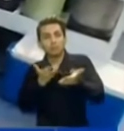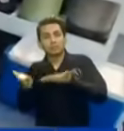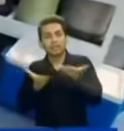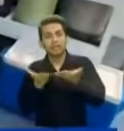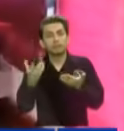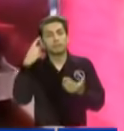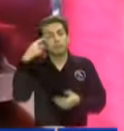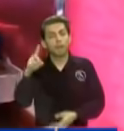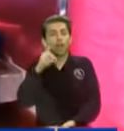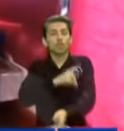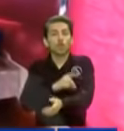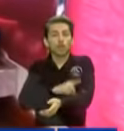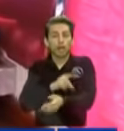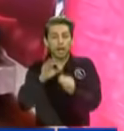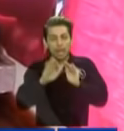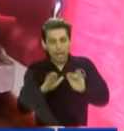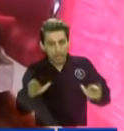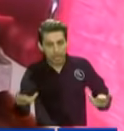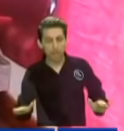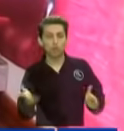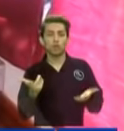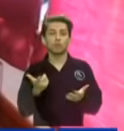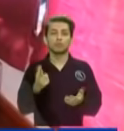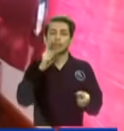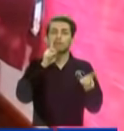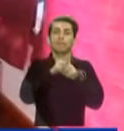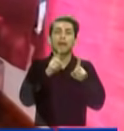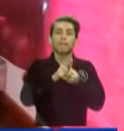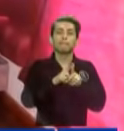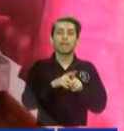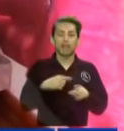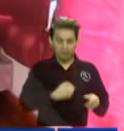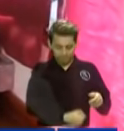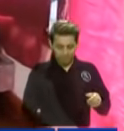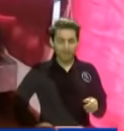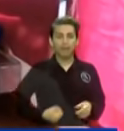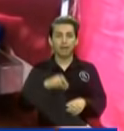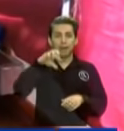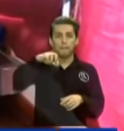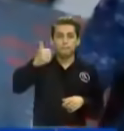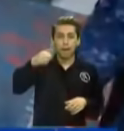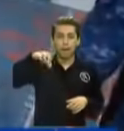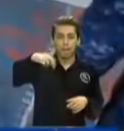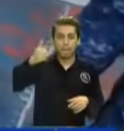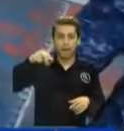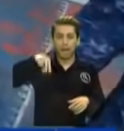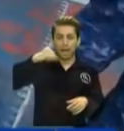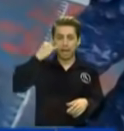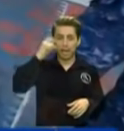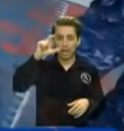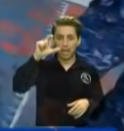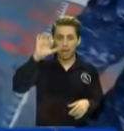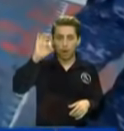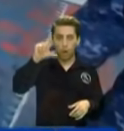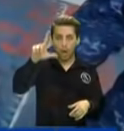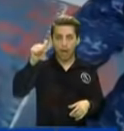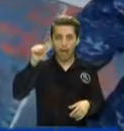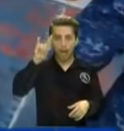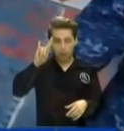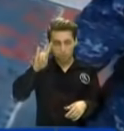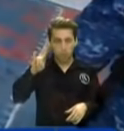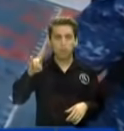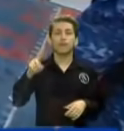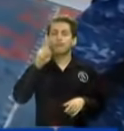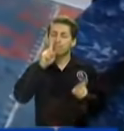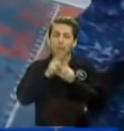pediatría, también Papa Nicolau, y asistencia médica a todas estas personas. Este barco está